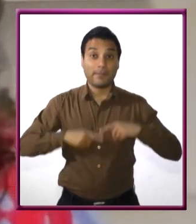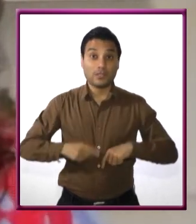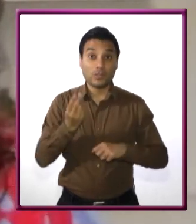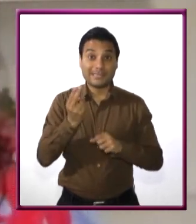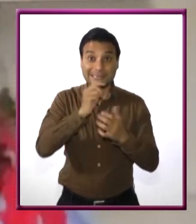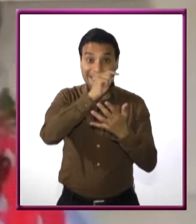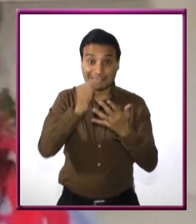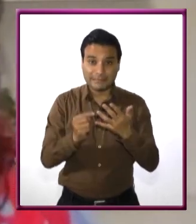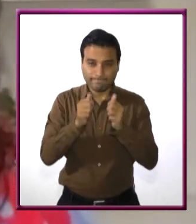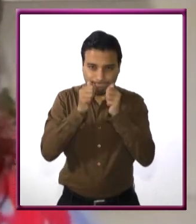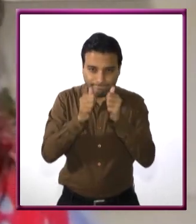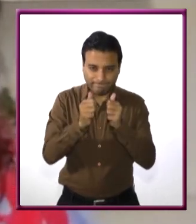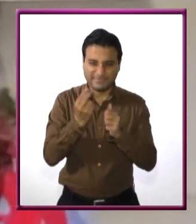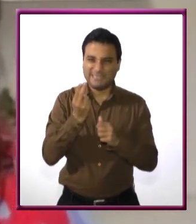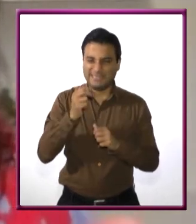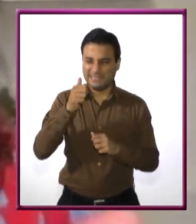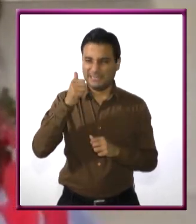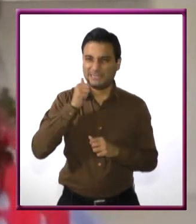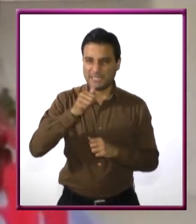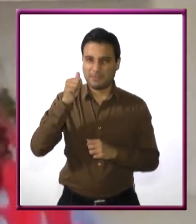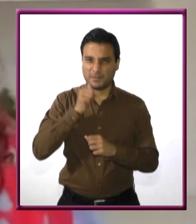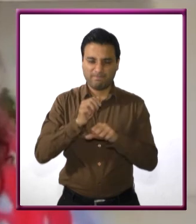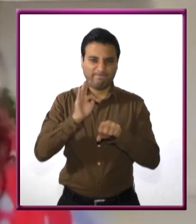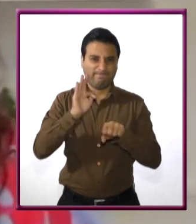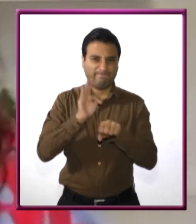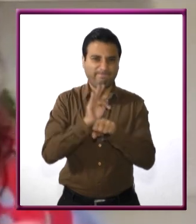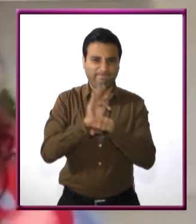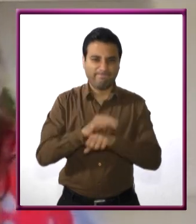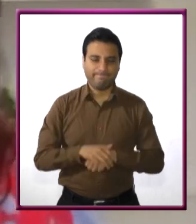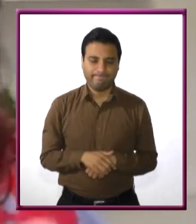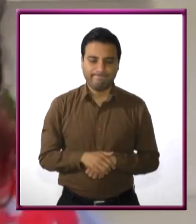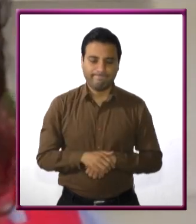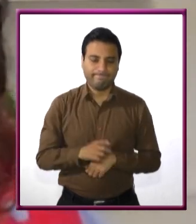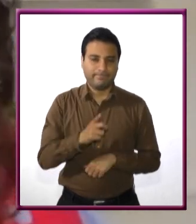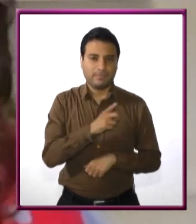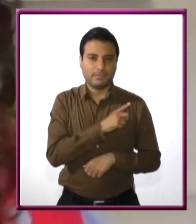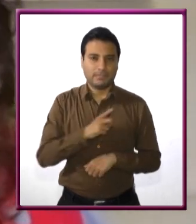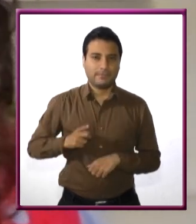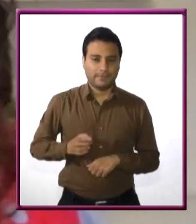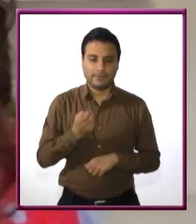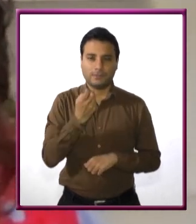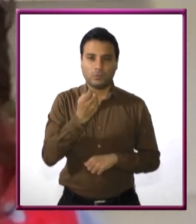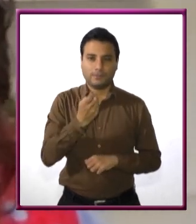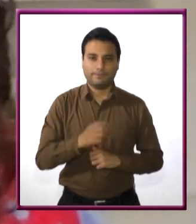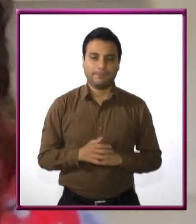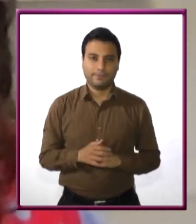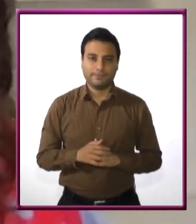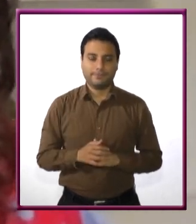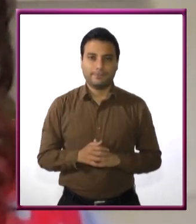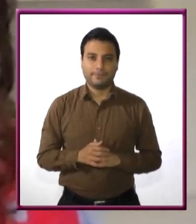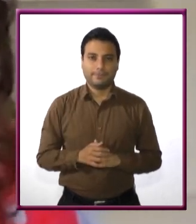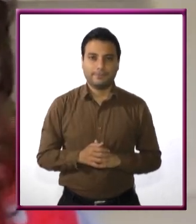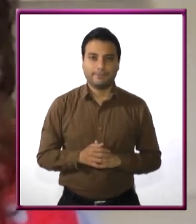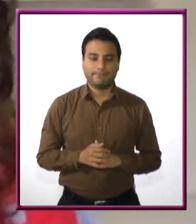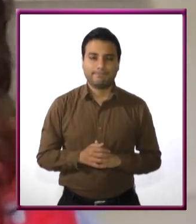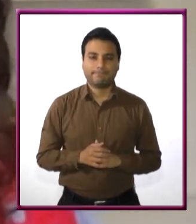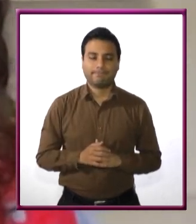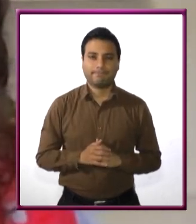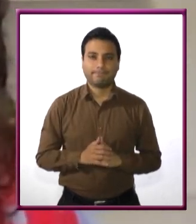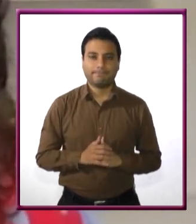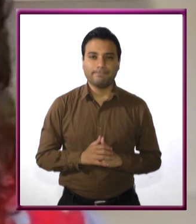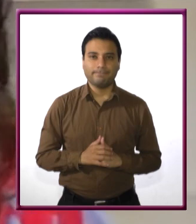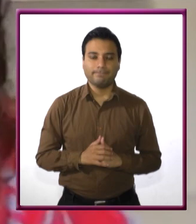necesidades de la gente. Por el contrario, tiene que estar respondiendo y en diálogo continuo con lo que la gente está viviendo